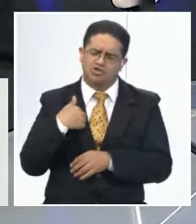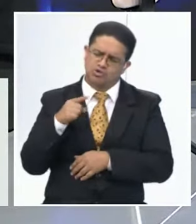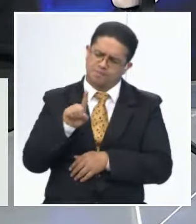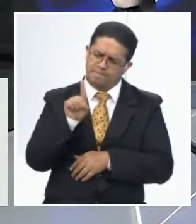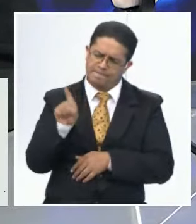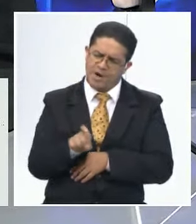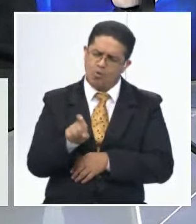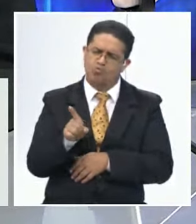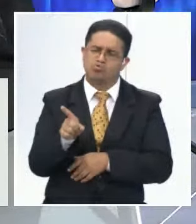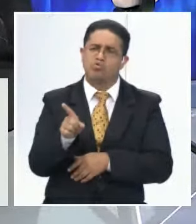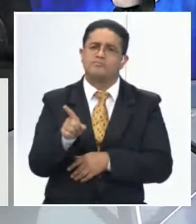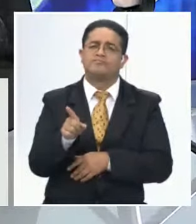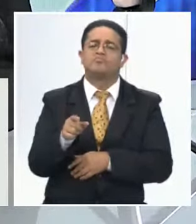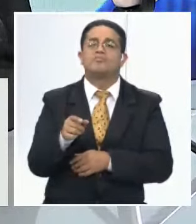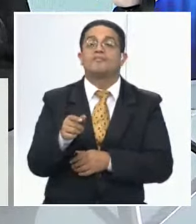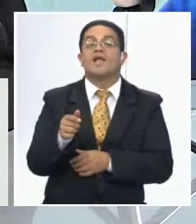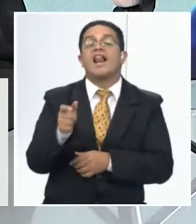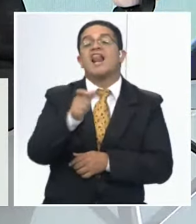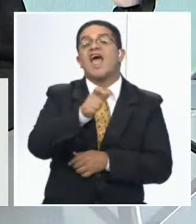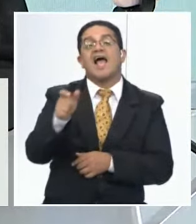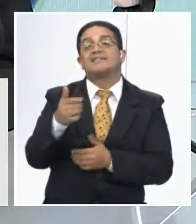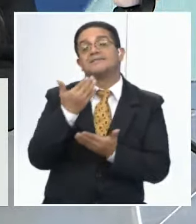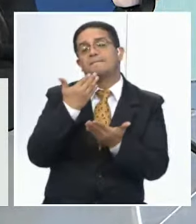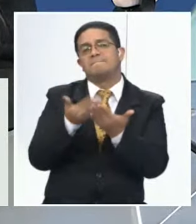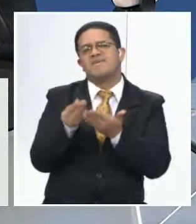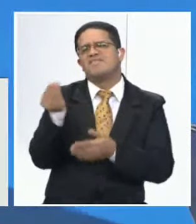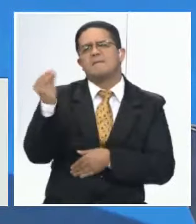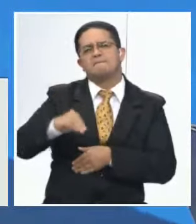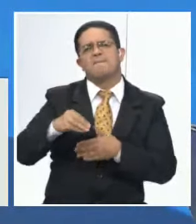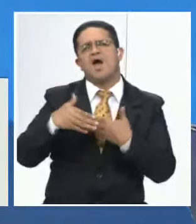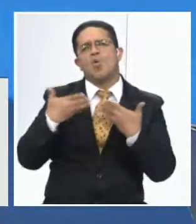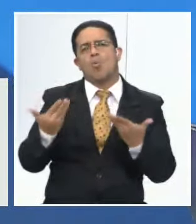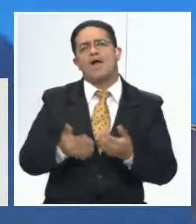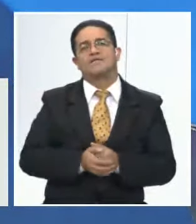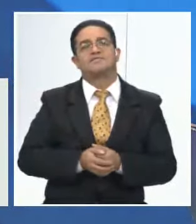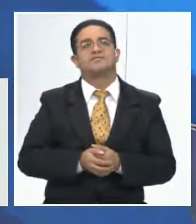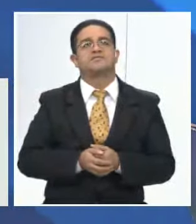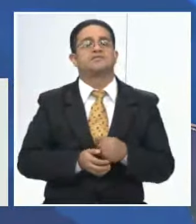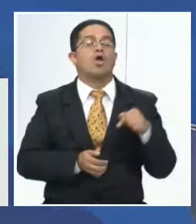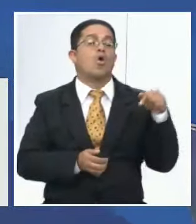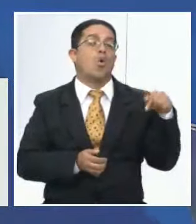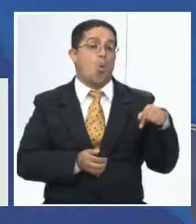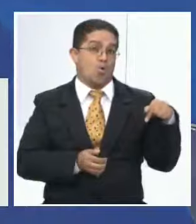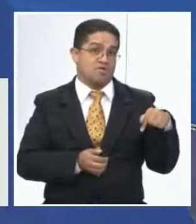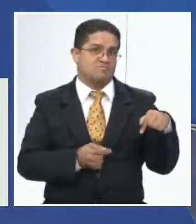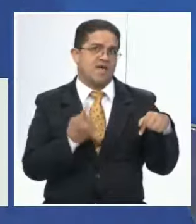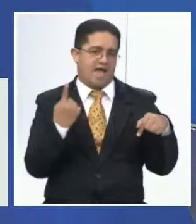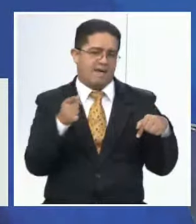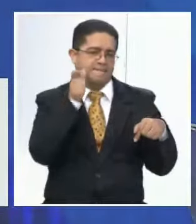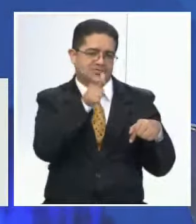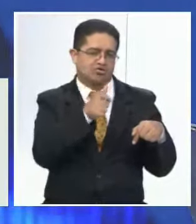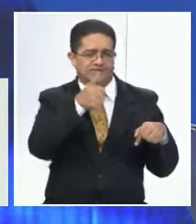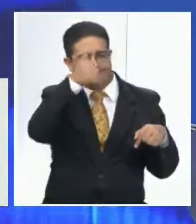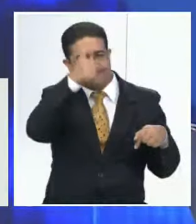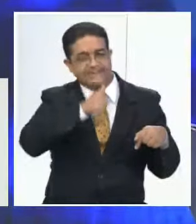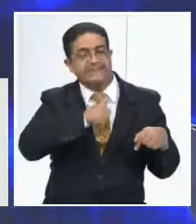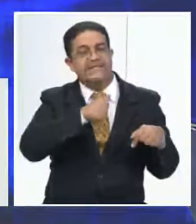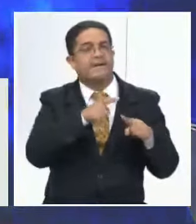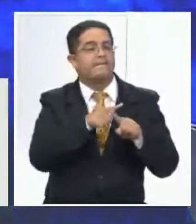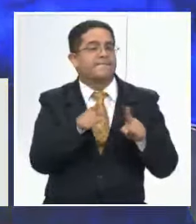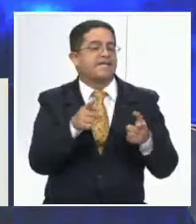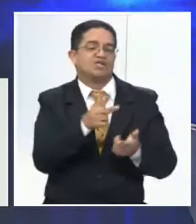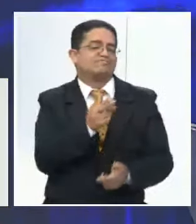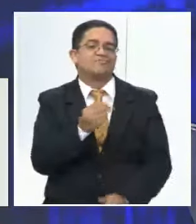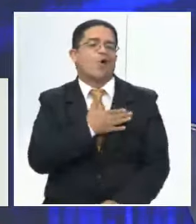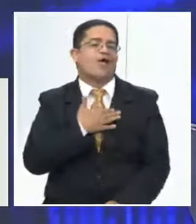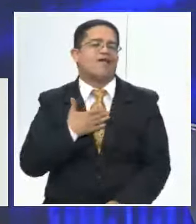¿cuáles son los más pedidos en Venezuela y en qué consisten? Hoy en día existen... Tenemos pacientes que son quirúrgicos, pero que no se quieren operar por alguna